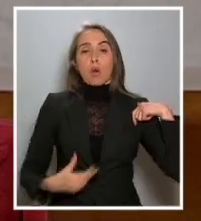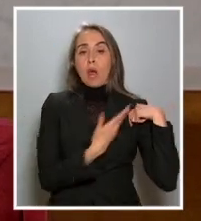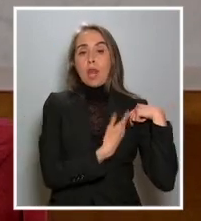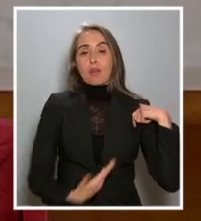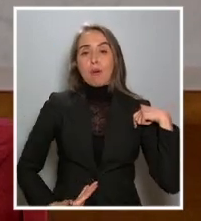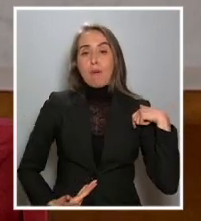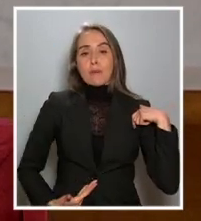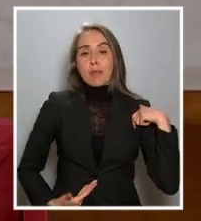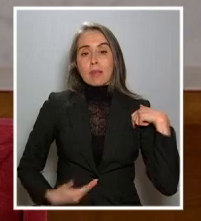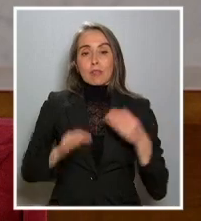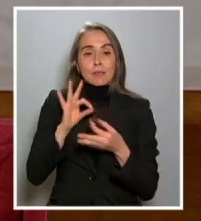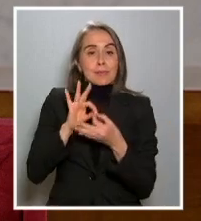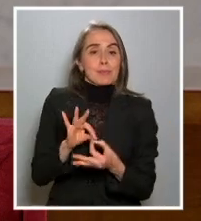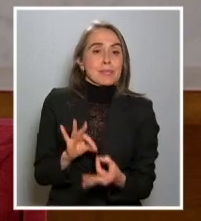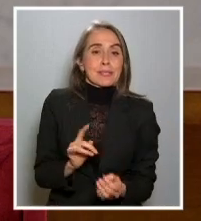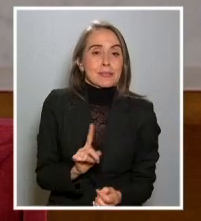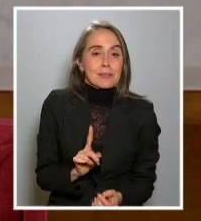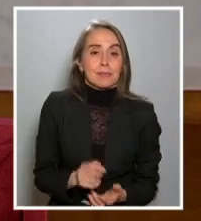particular.